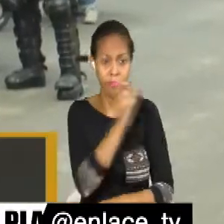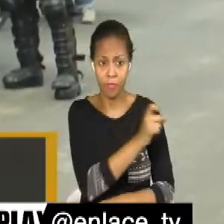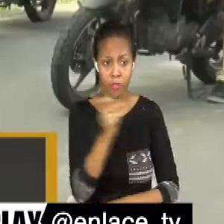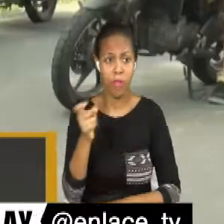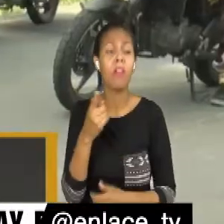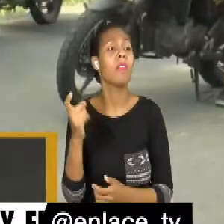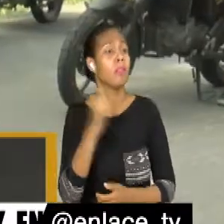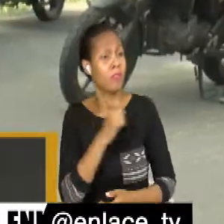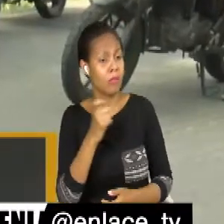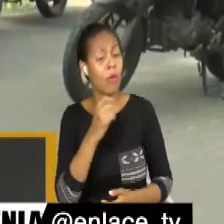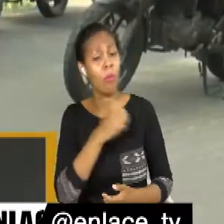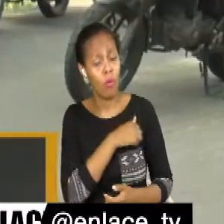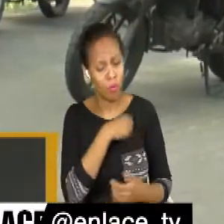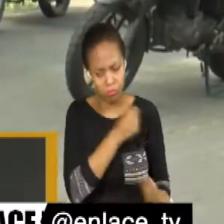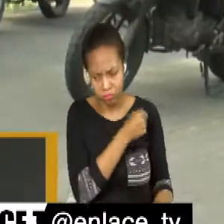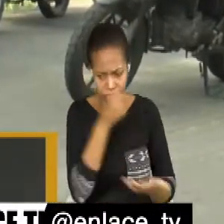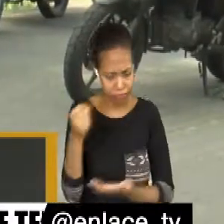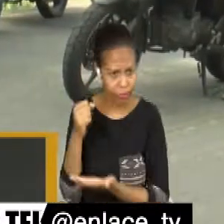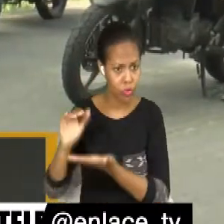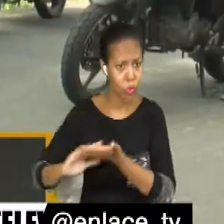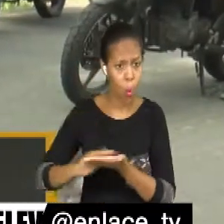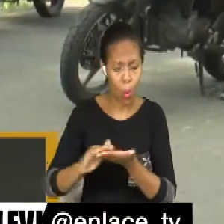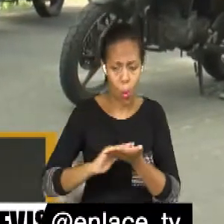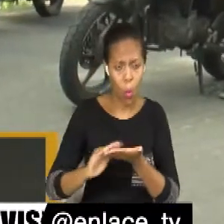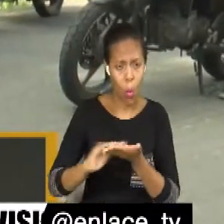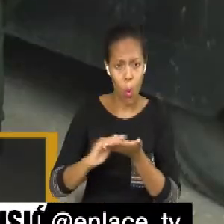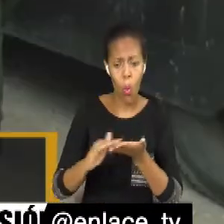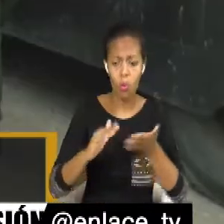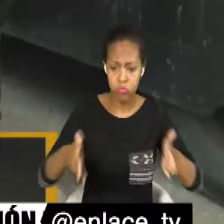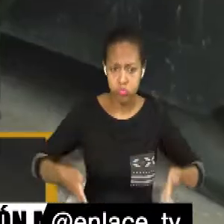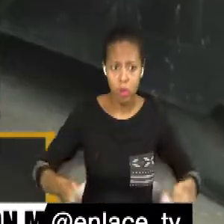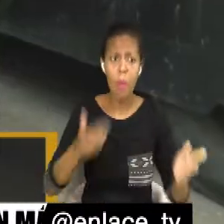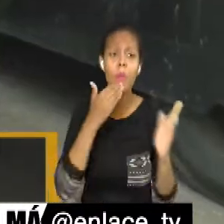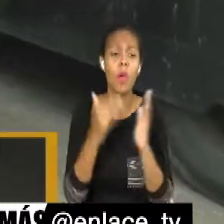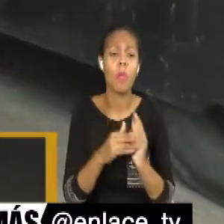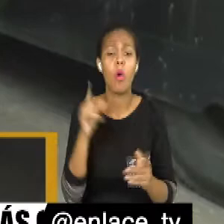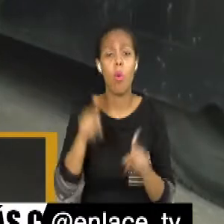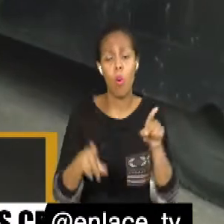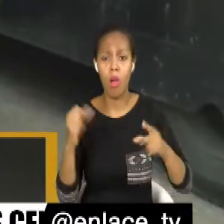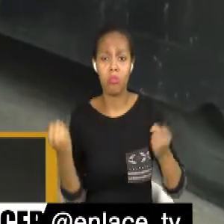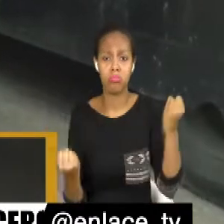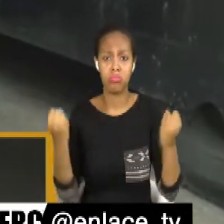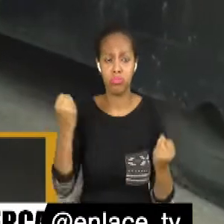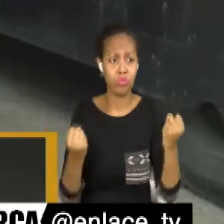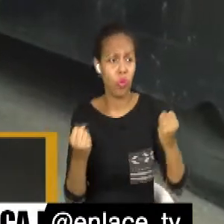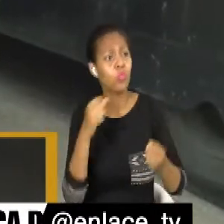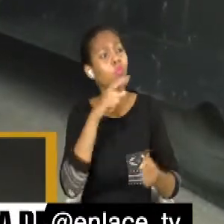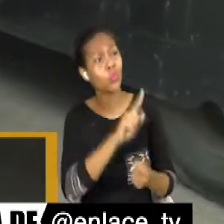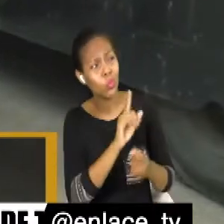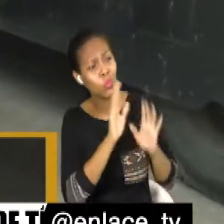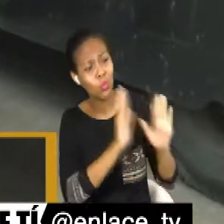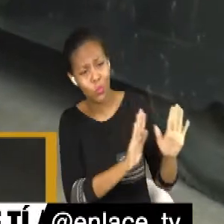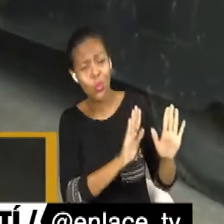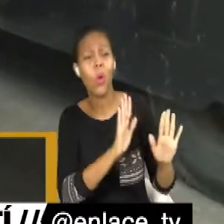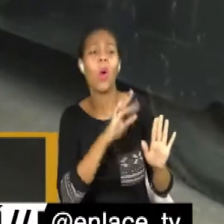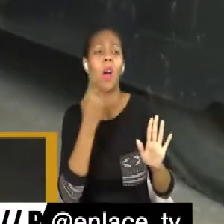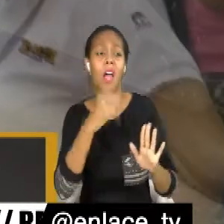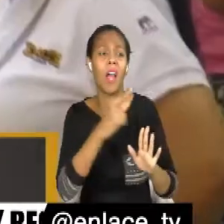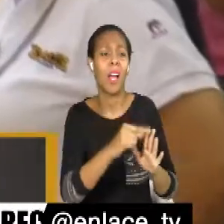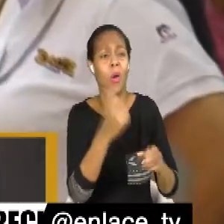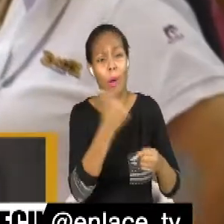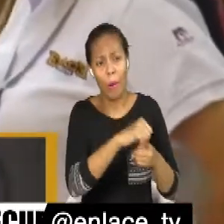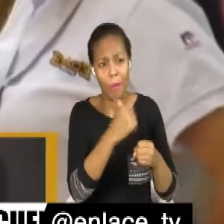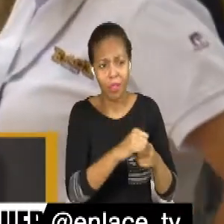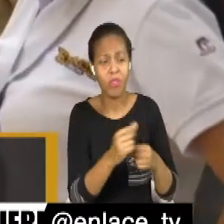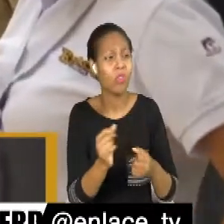en la zona. Aseguran que las vías por donde pasa la maquinaria pesada y transporte de Ecopetrol están convertidas en caminos de herradura. Esta